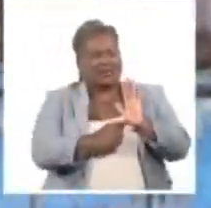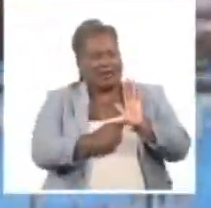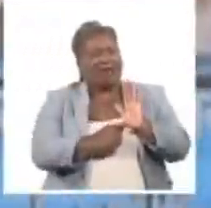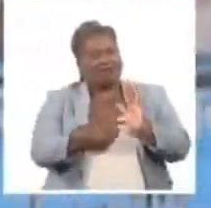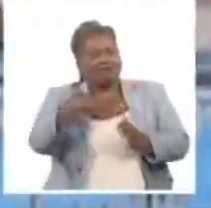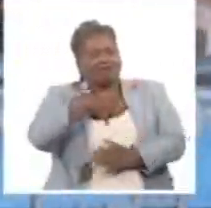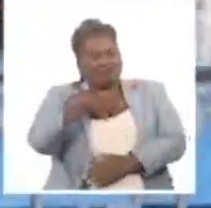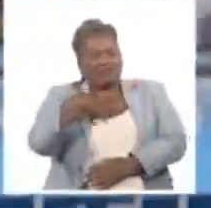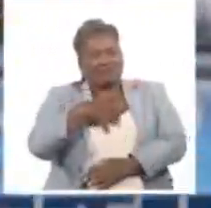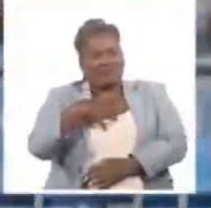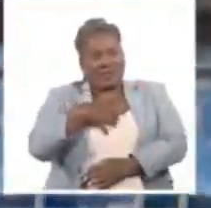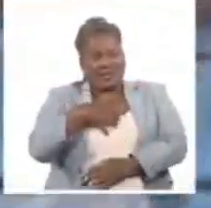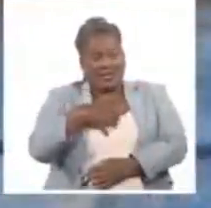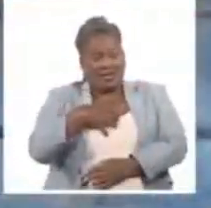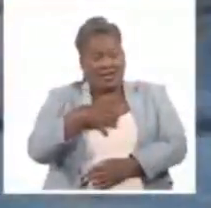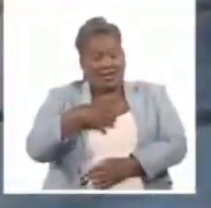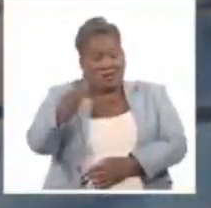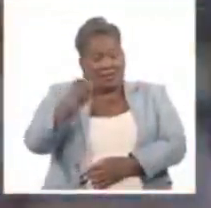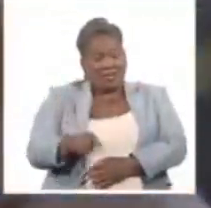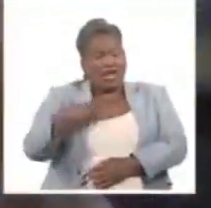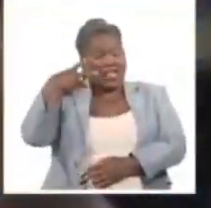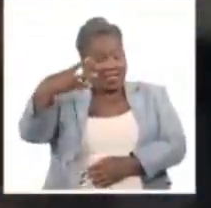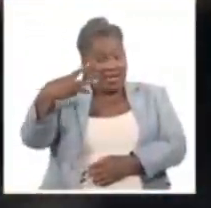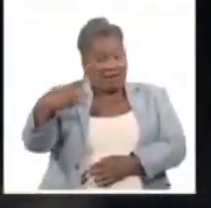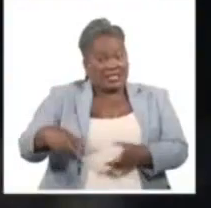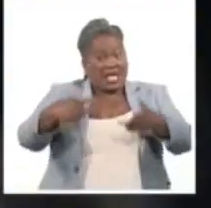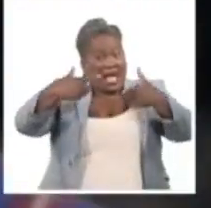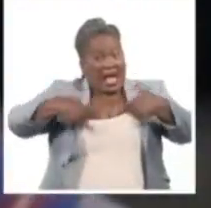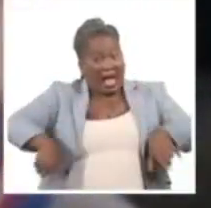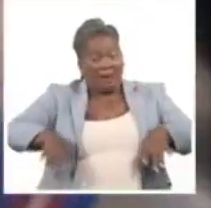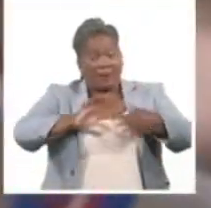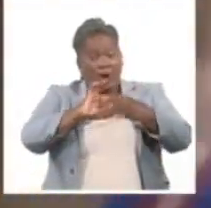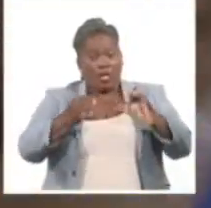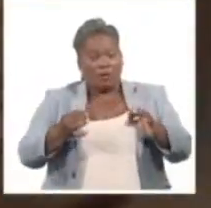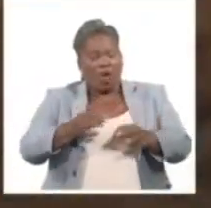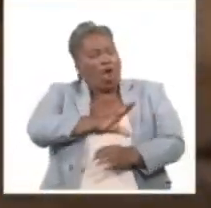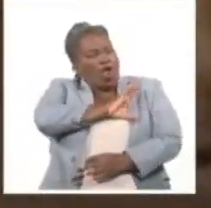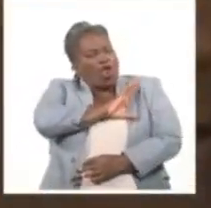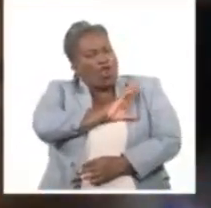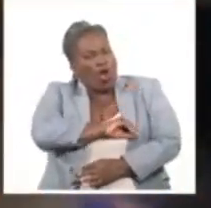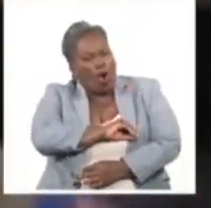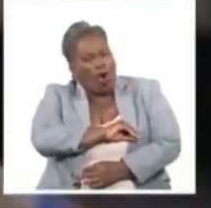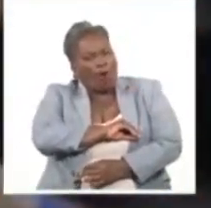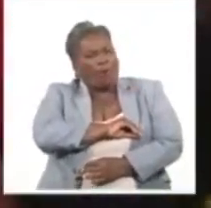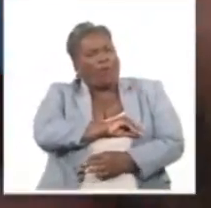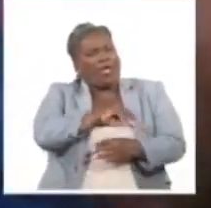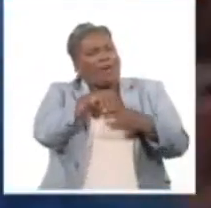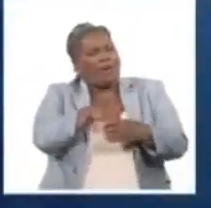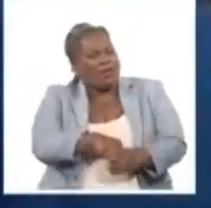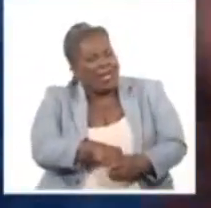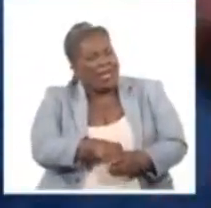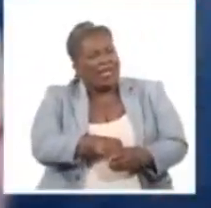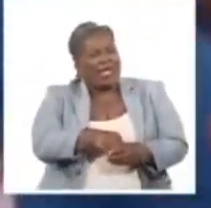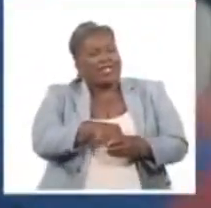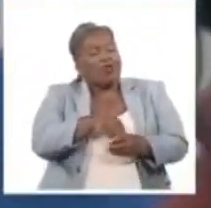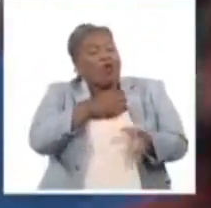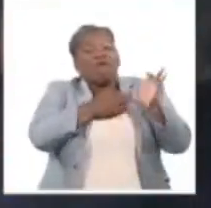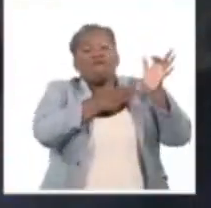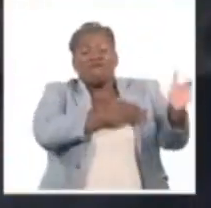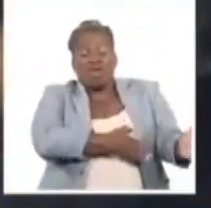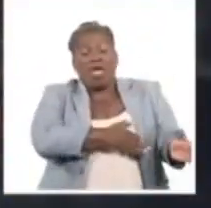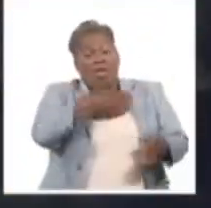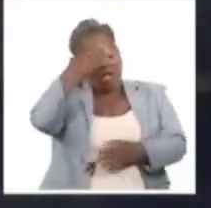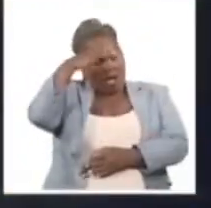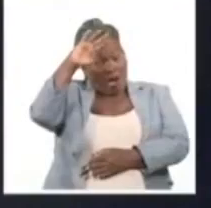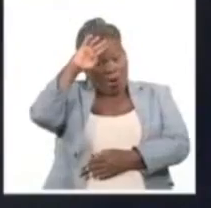la figura del tres veces campeón olímpico y mundial, como la nobleza, humildad y sobre todo la fidelidad a su gente y